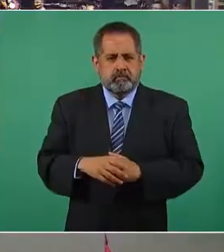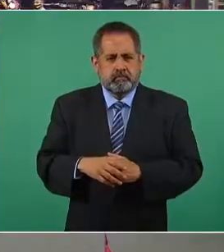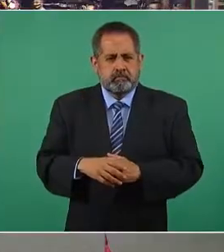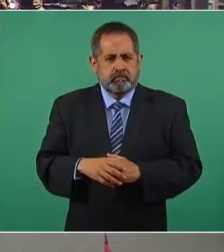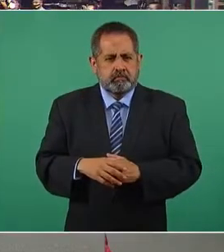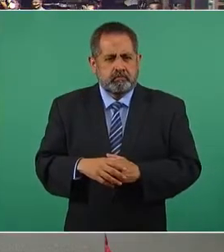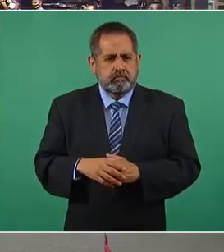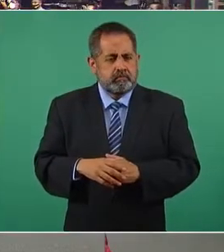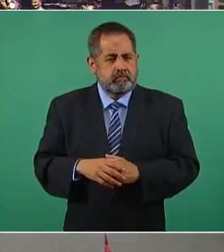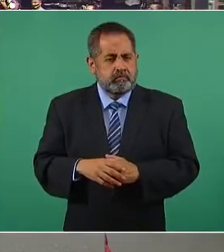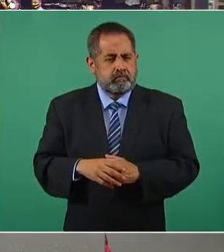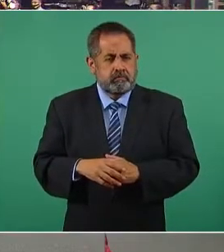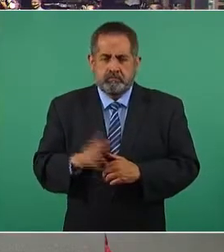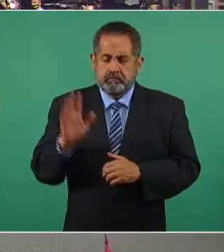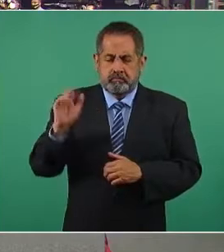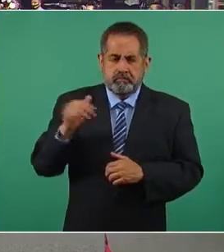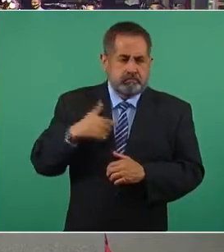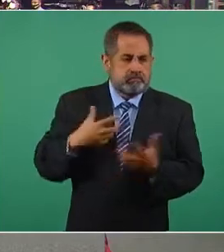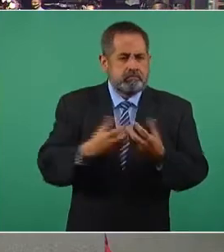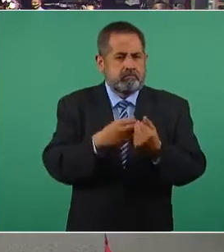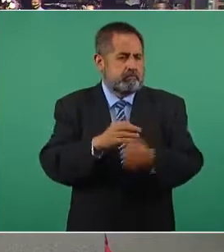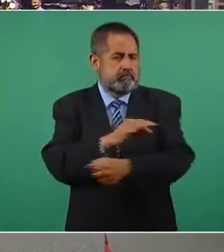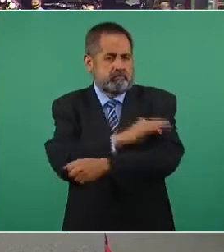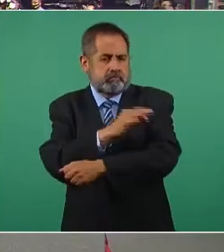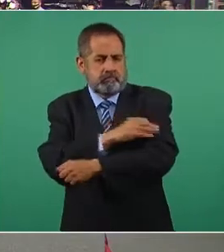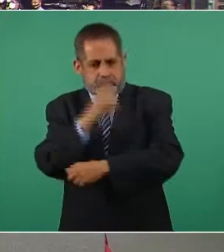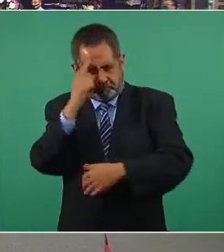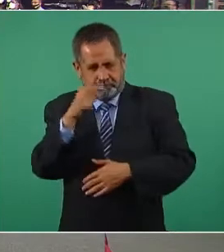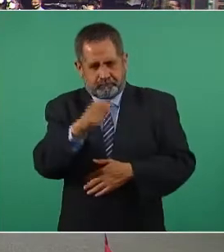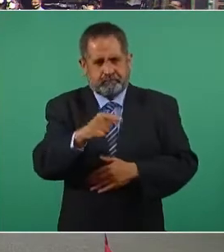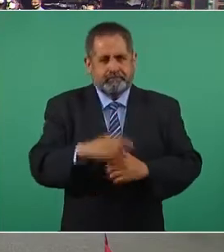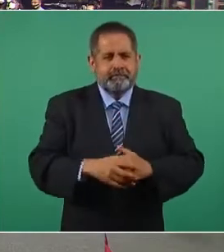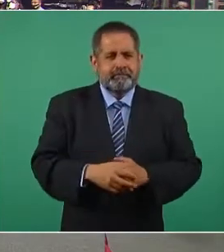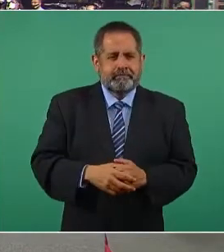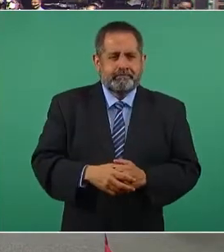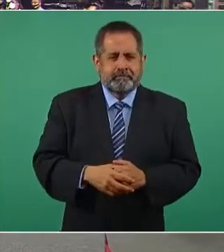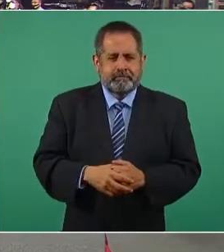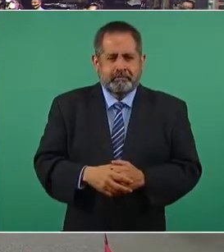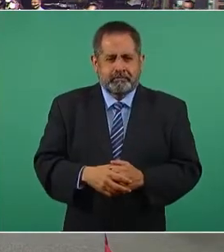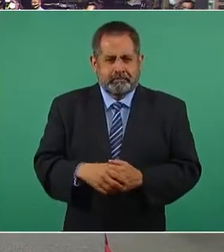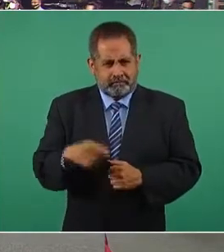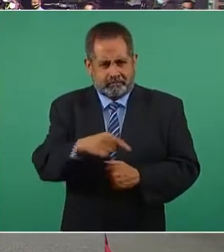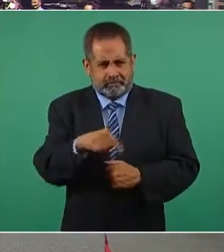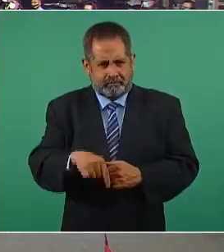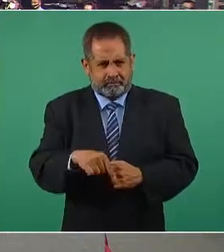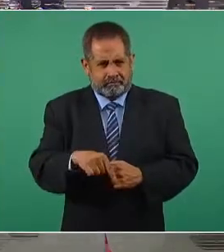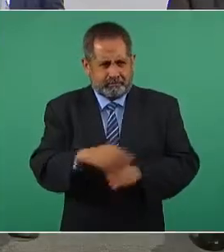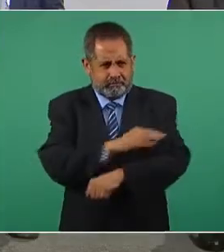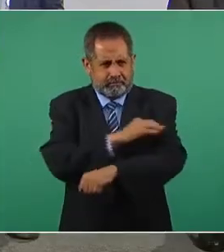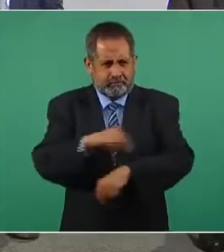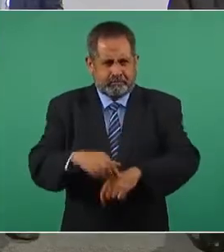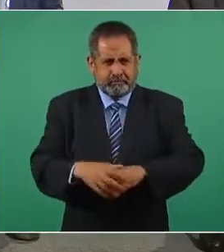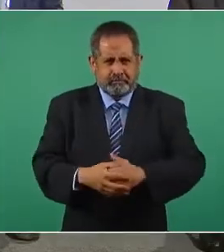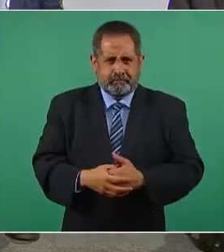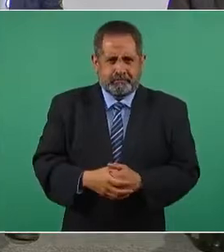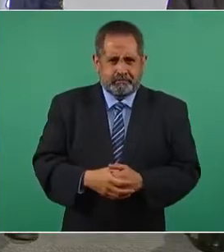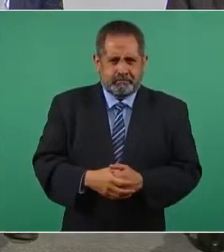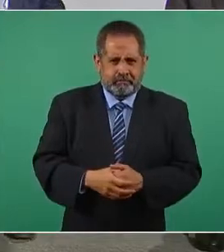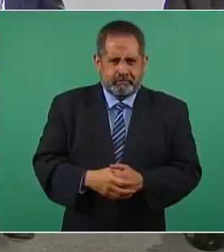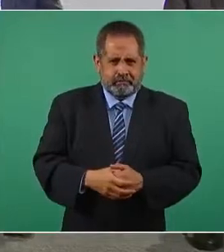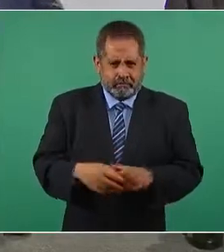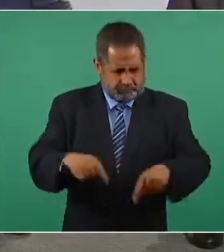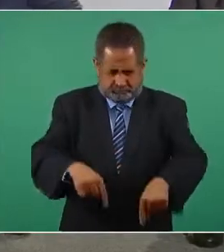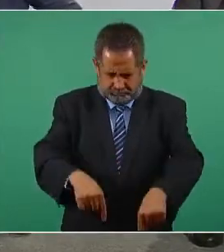a que vacunen esa. ¿Es aquí? Sí, me voy a Ciudad. No,